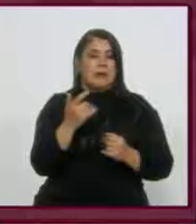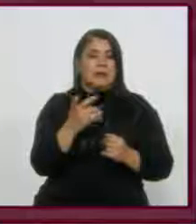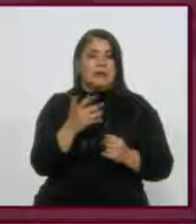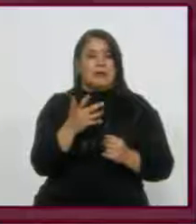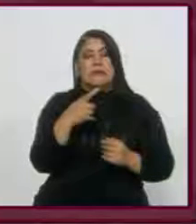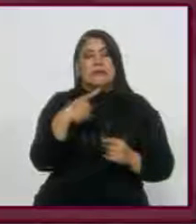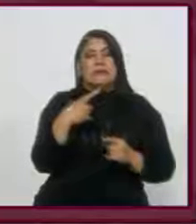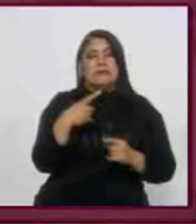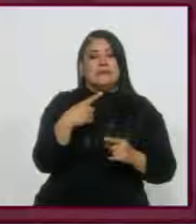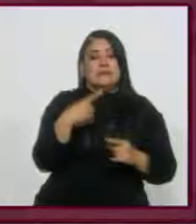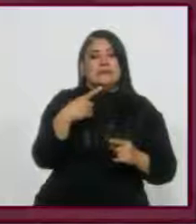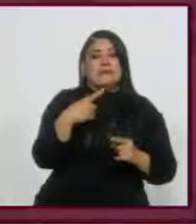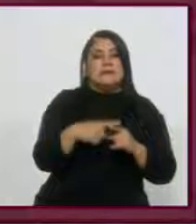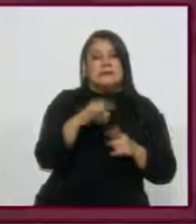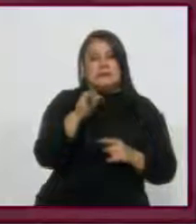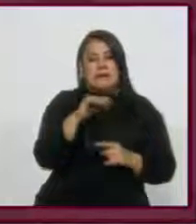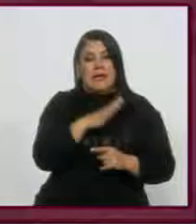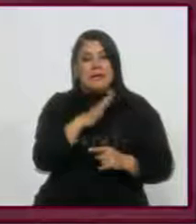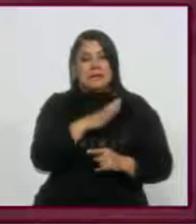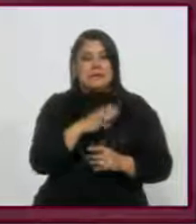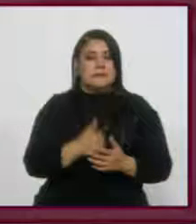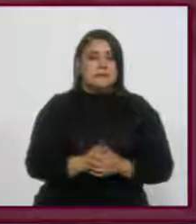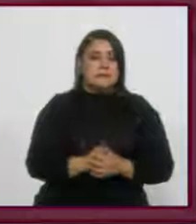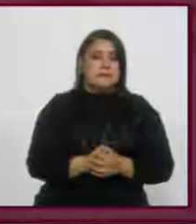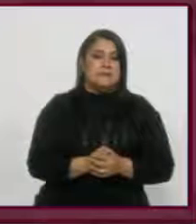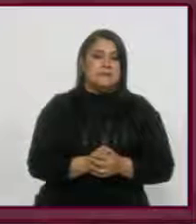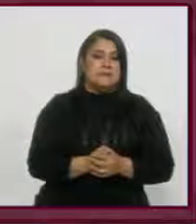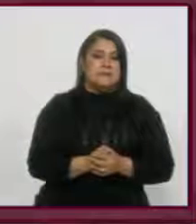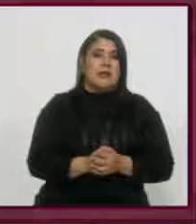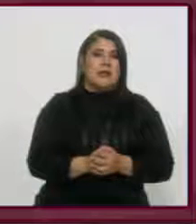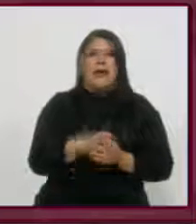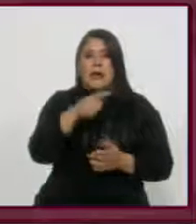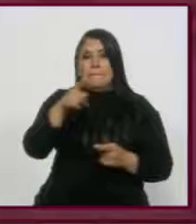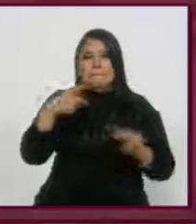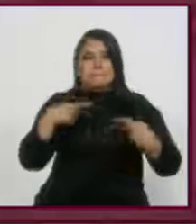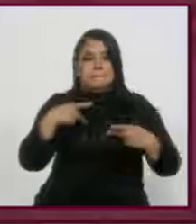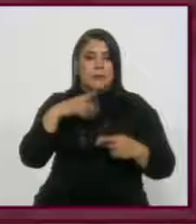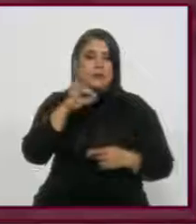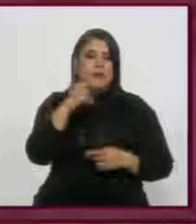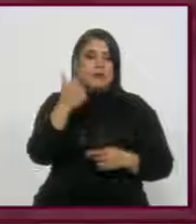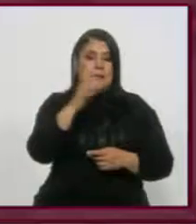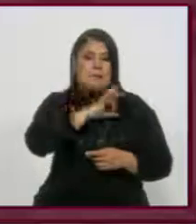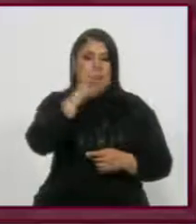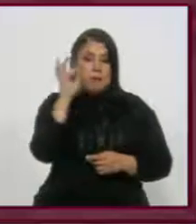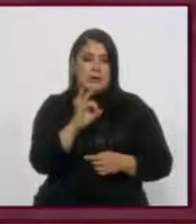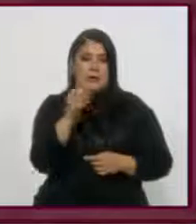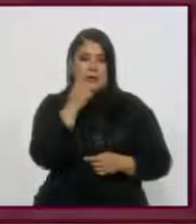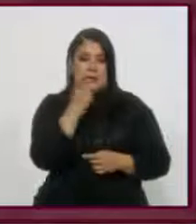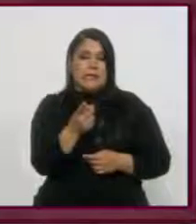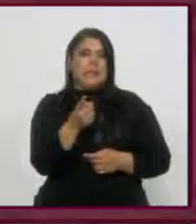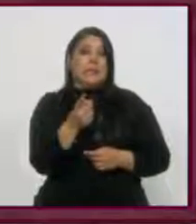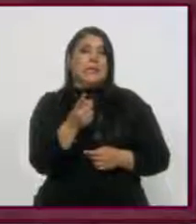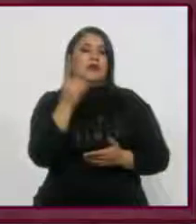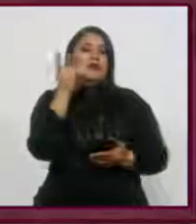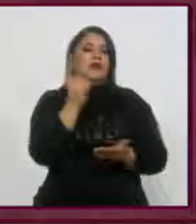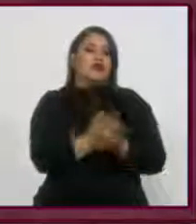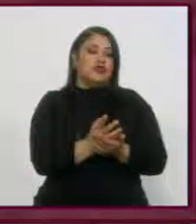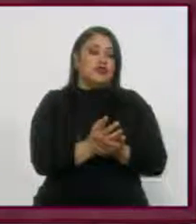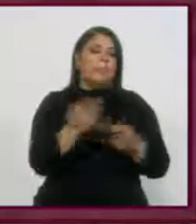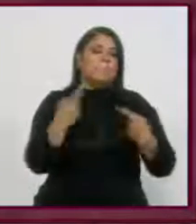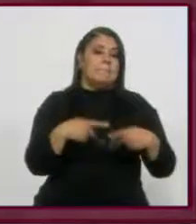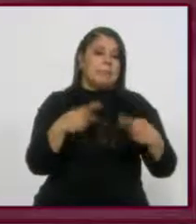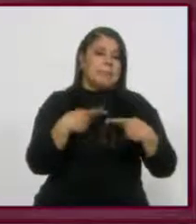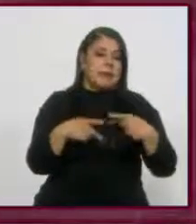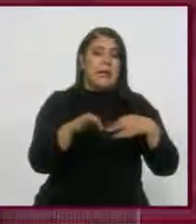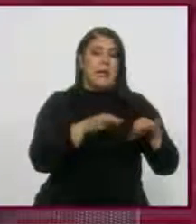entre quienes sí tienen, ¿no? Sí, que para la gente de radio que nos ve, 47% dice que solo a quienes trabajan de